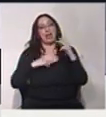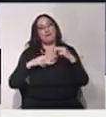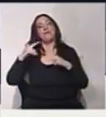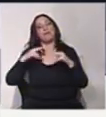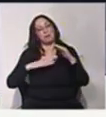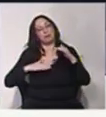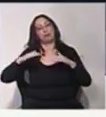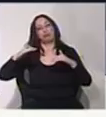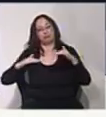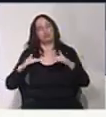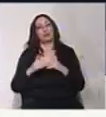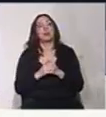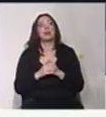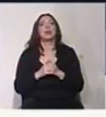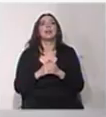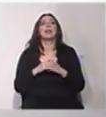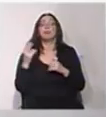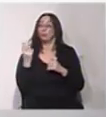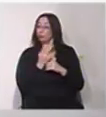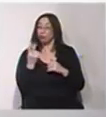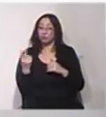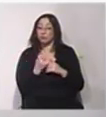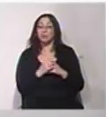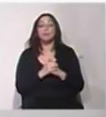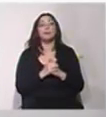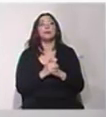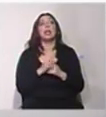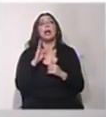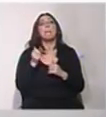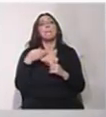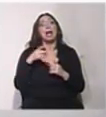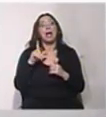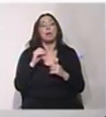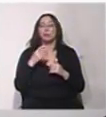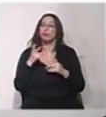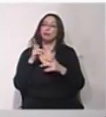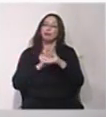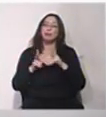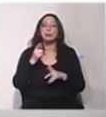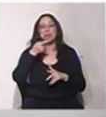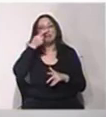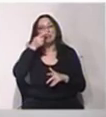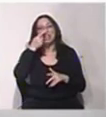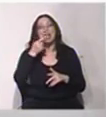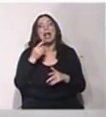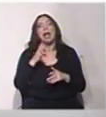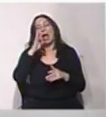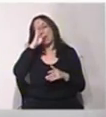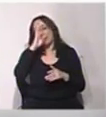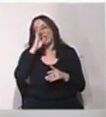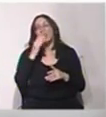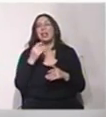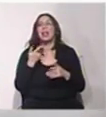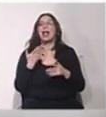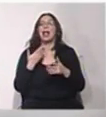Y Marilén y Gabriela, Pablo nos habló de una cosa sumamente interesante, que es, bueno, aprender a lidiar con eso, ¿no? Y